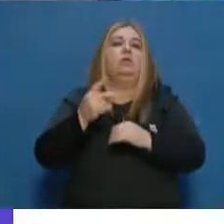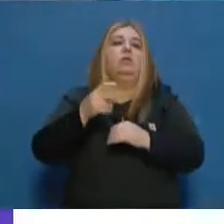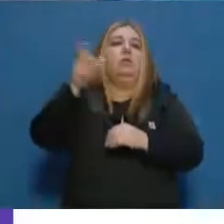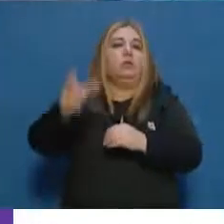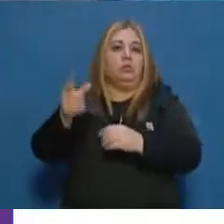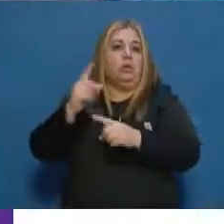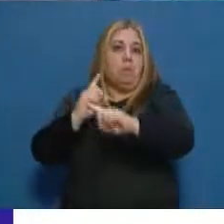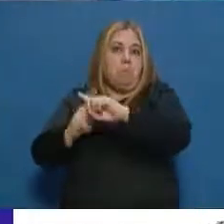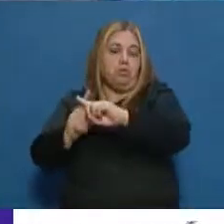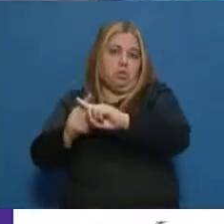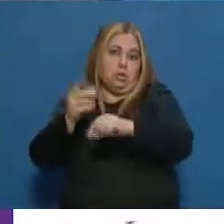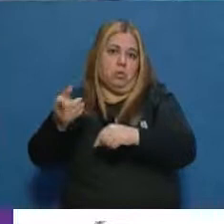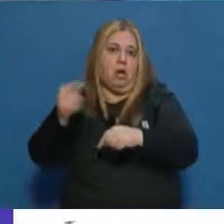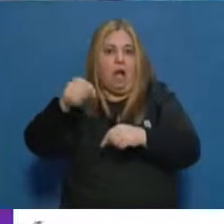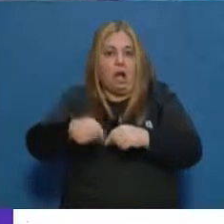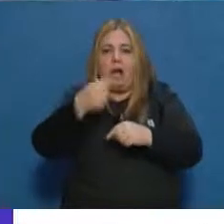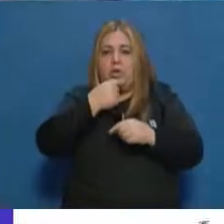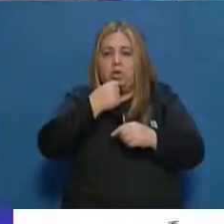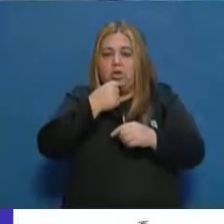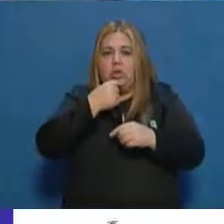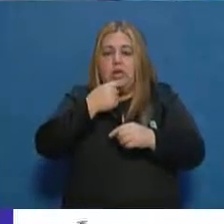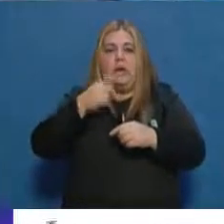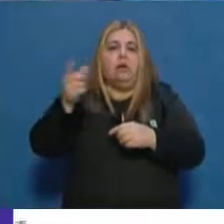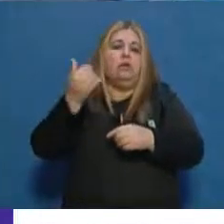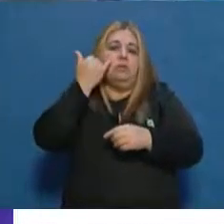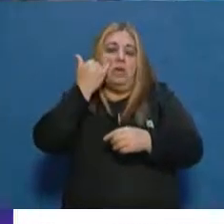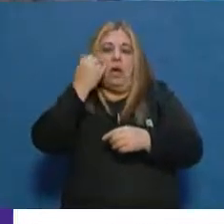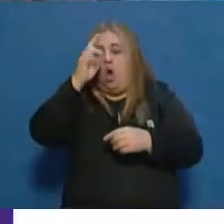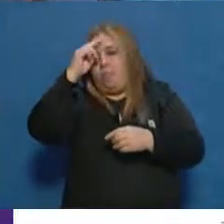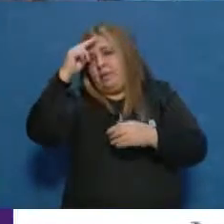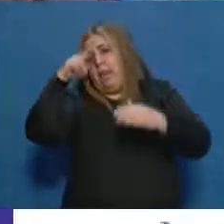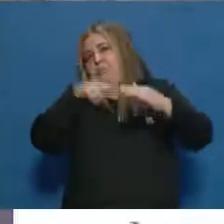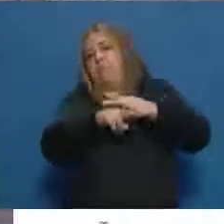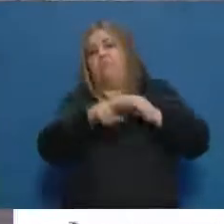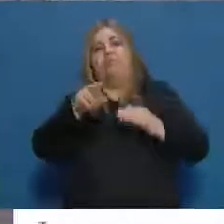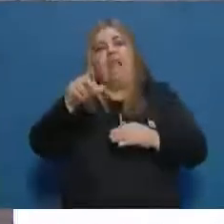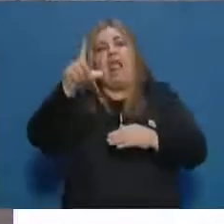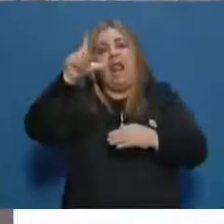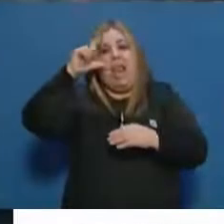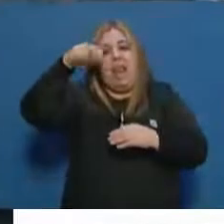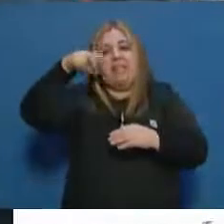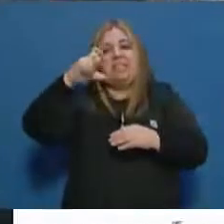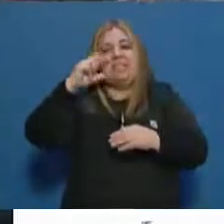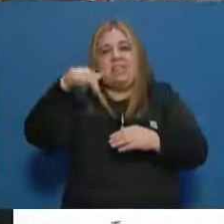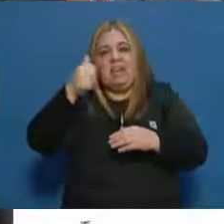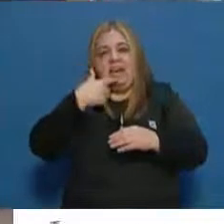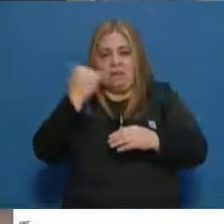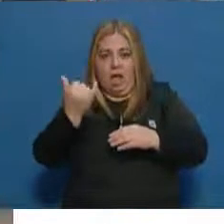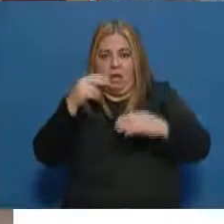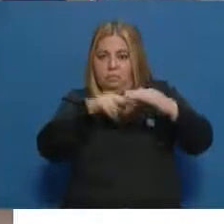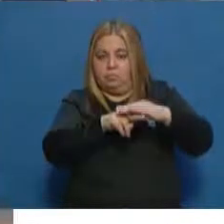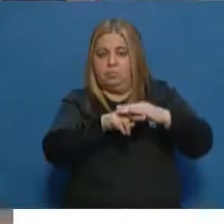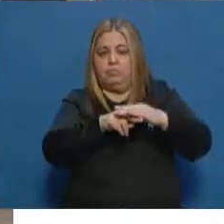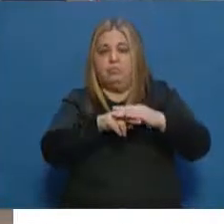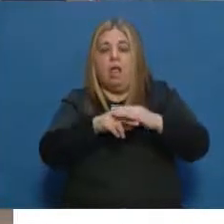en los últimos días aquí en Mendoza. Se encuentra ya hospitalizado en el Encinas y en este momento en la feria de Godoy